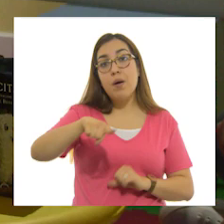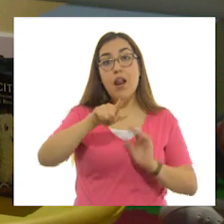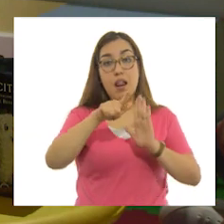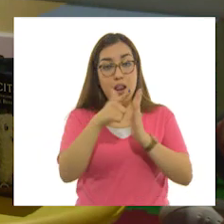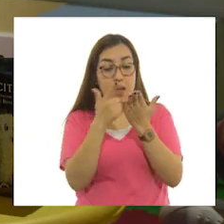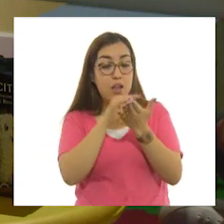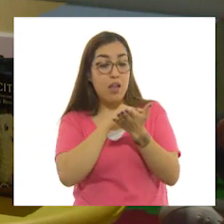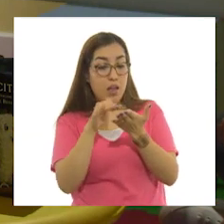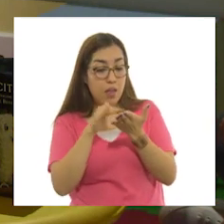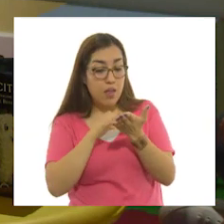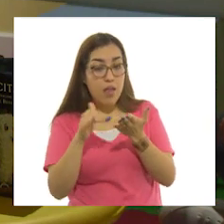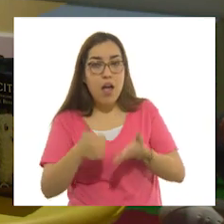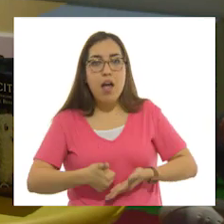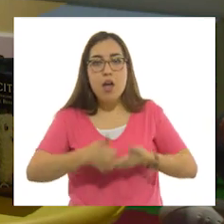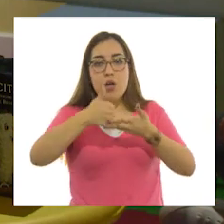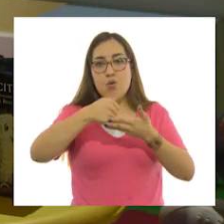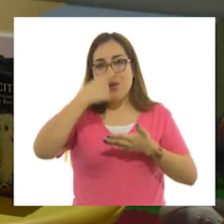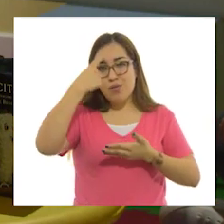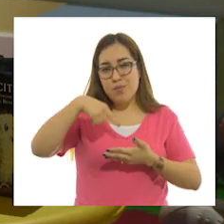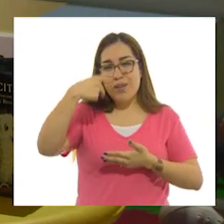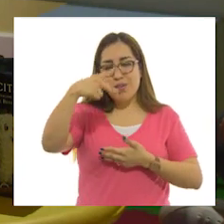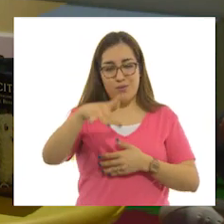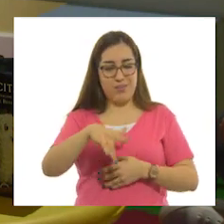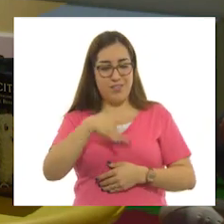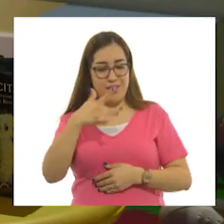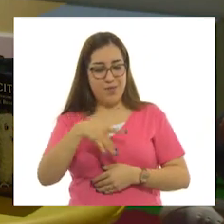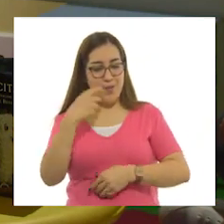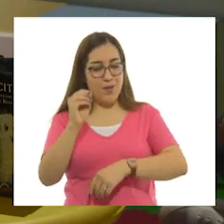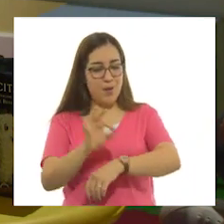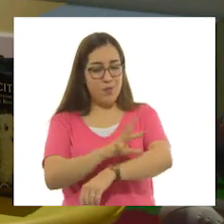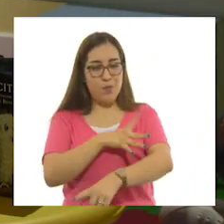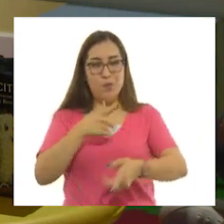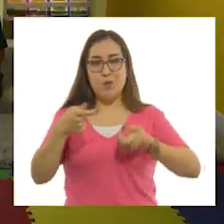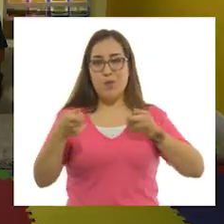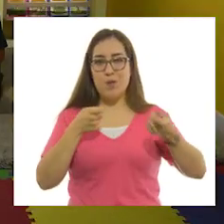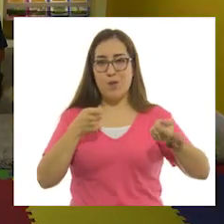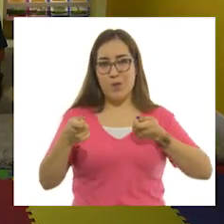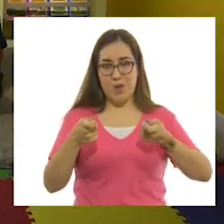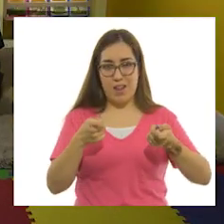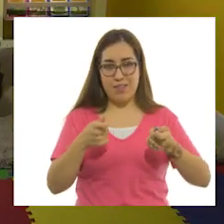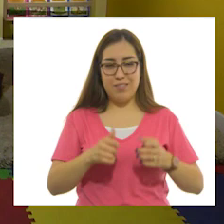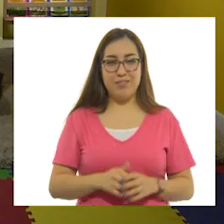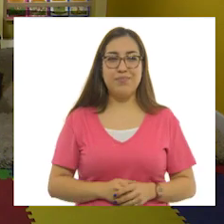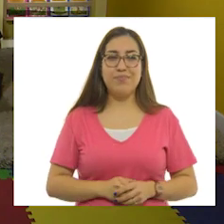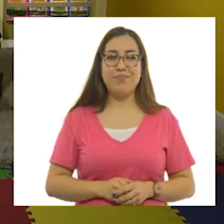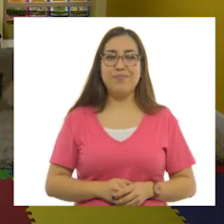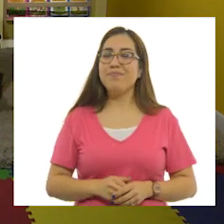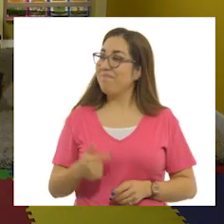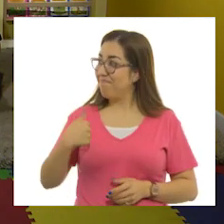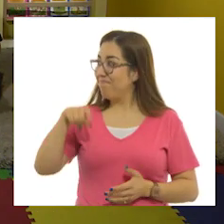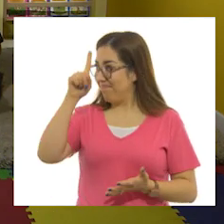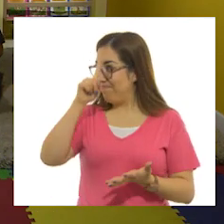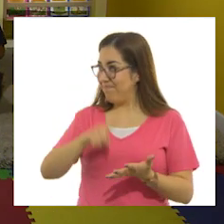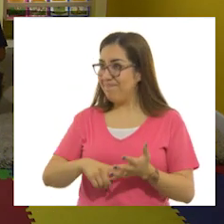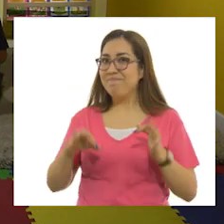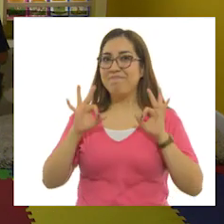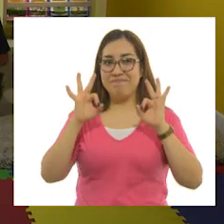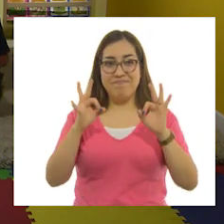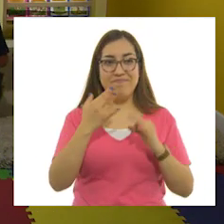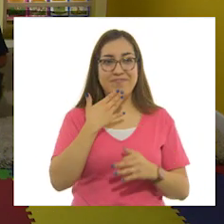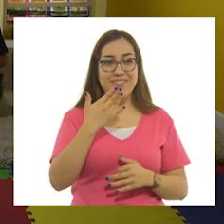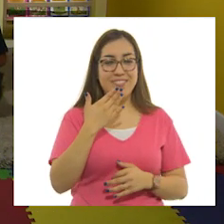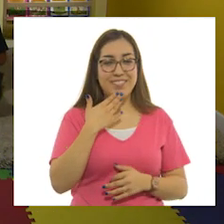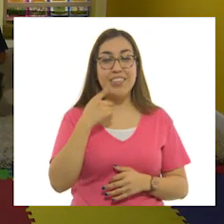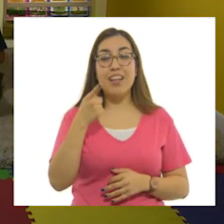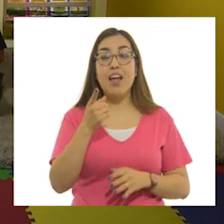para el manejo de sus sentimientos emociones incluido el miedo me parece excelente los recursos